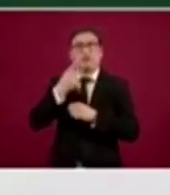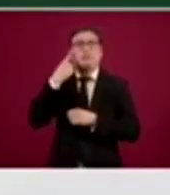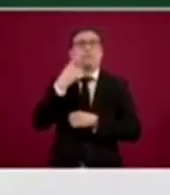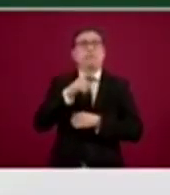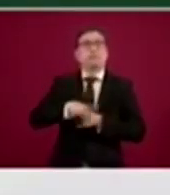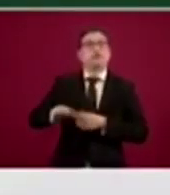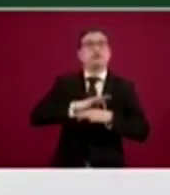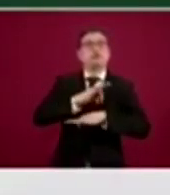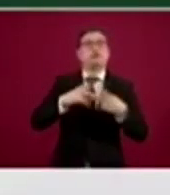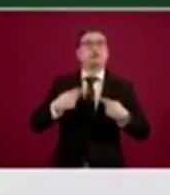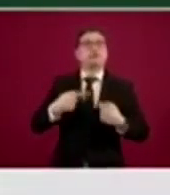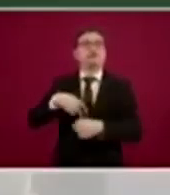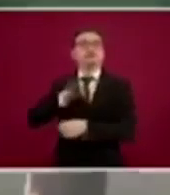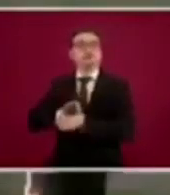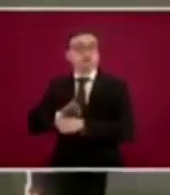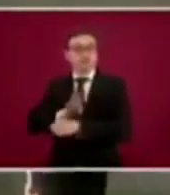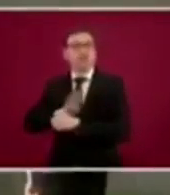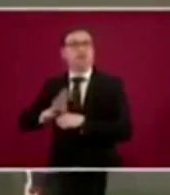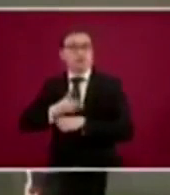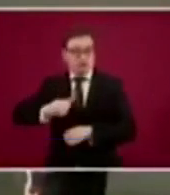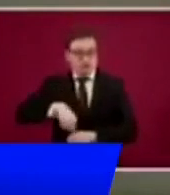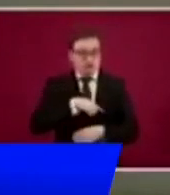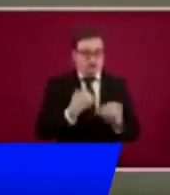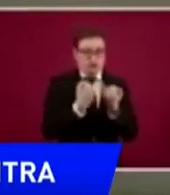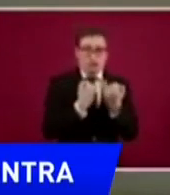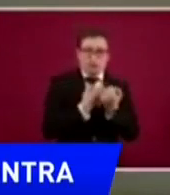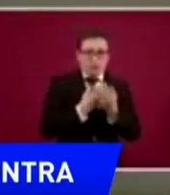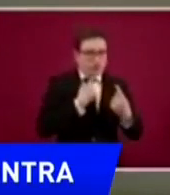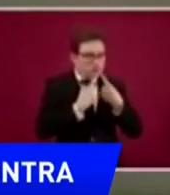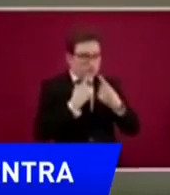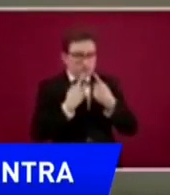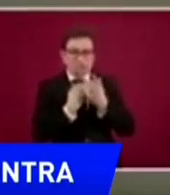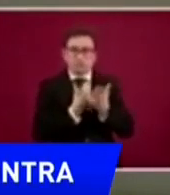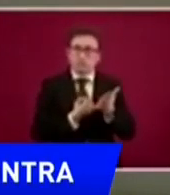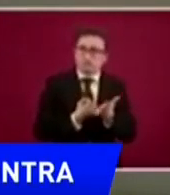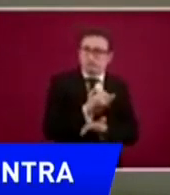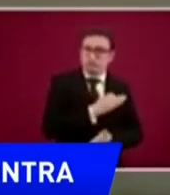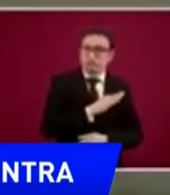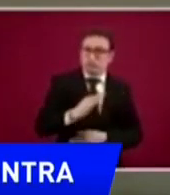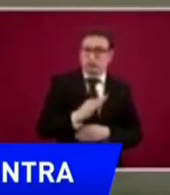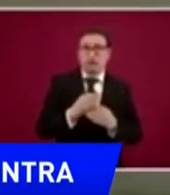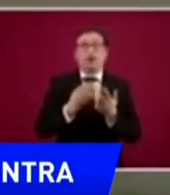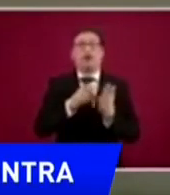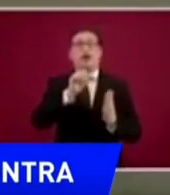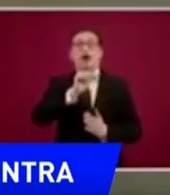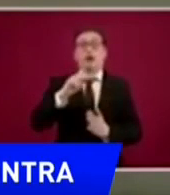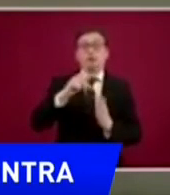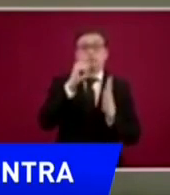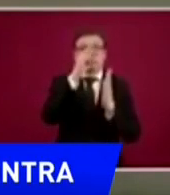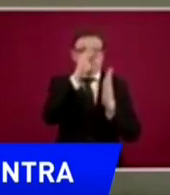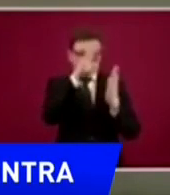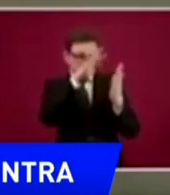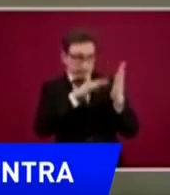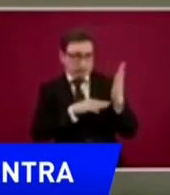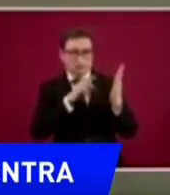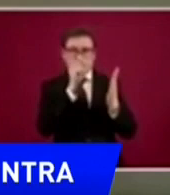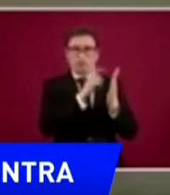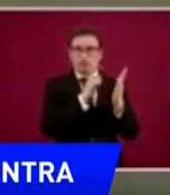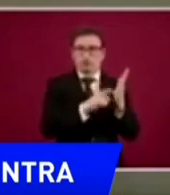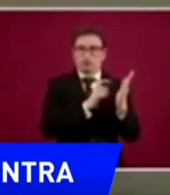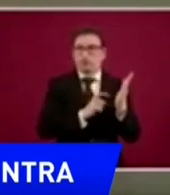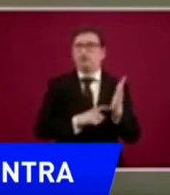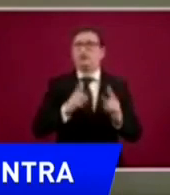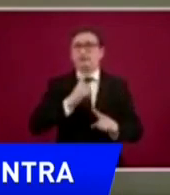pudiera... saber a qué hospitales poder ir en caso de tener de presentar alguno de los síntomas. Además de eso,